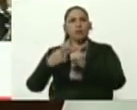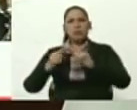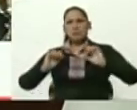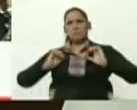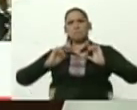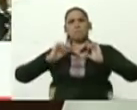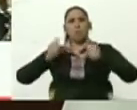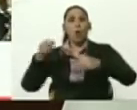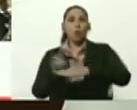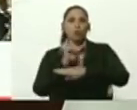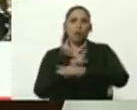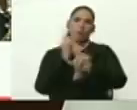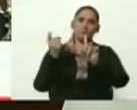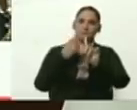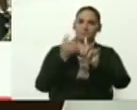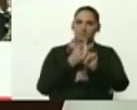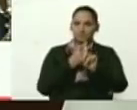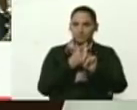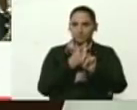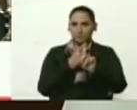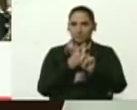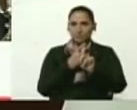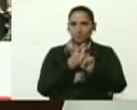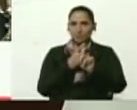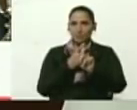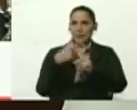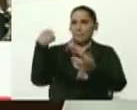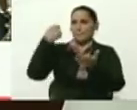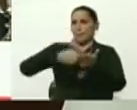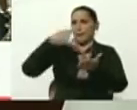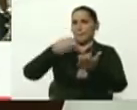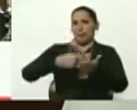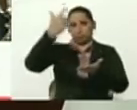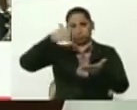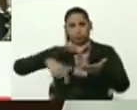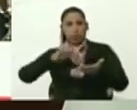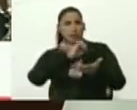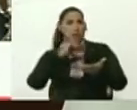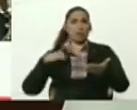usarlos para, uno, gastos personales individuales,